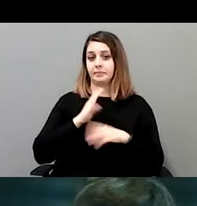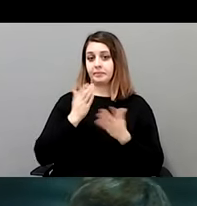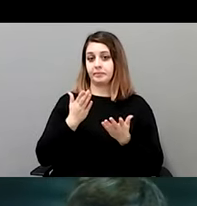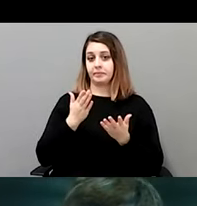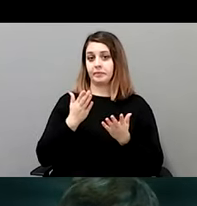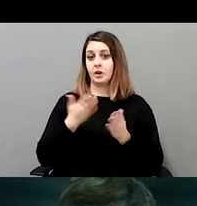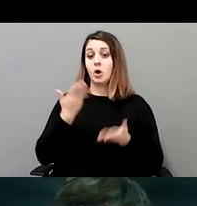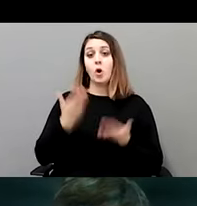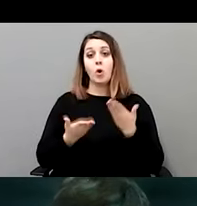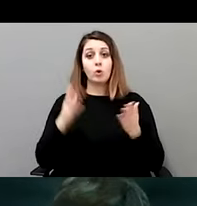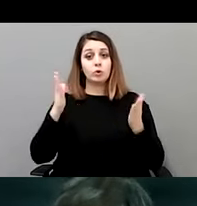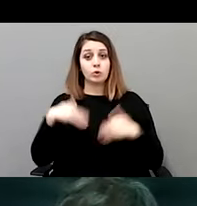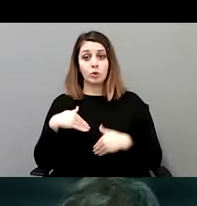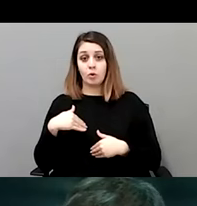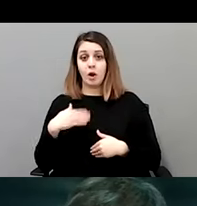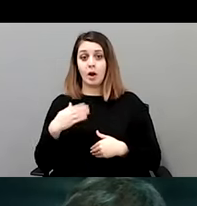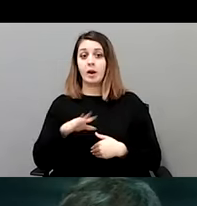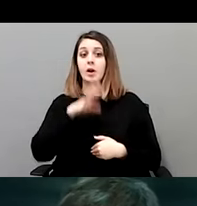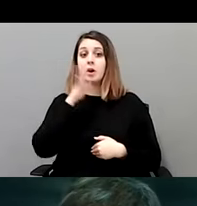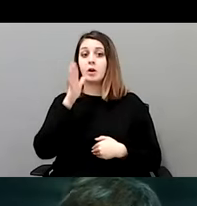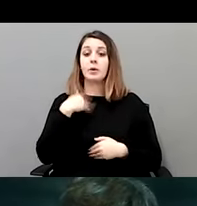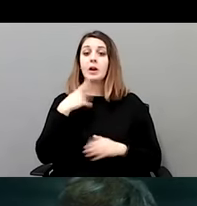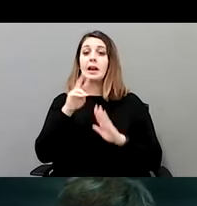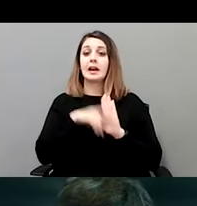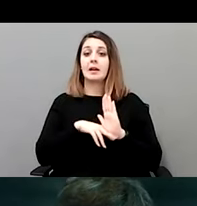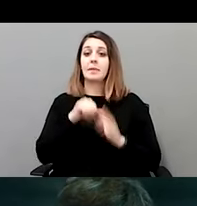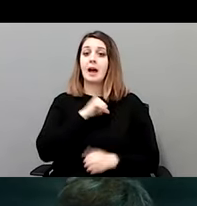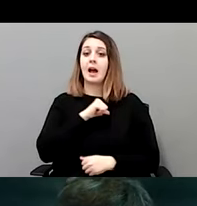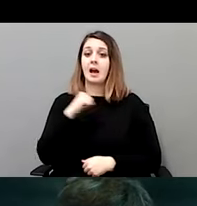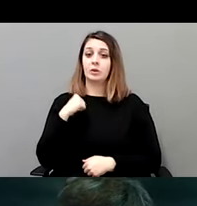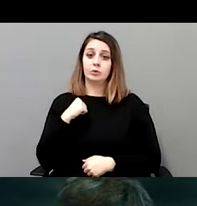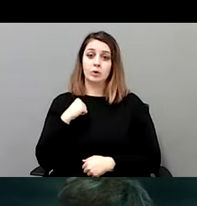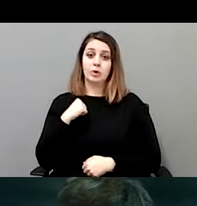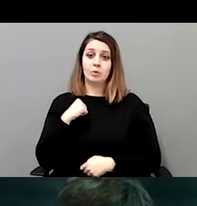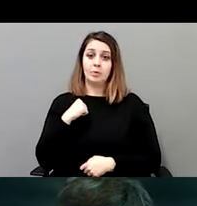injusto porque el régimen autónomo no es de